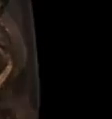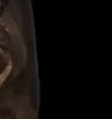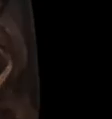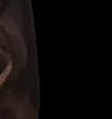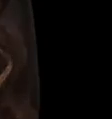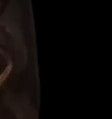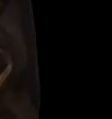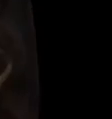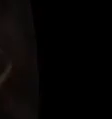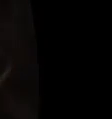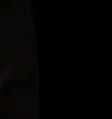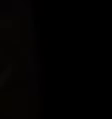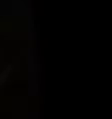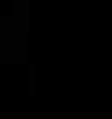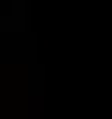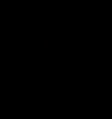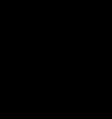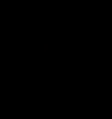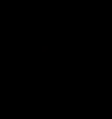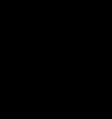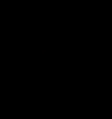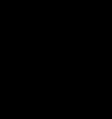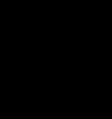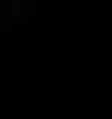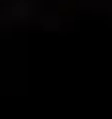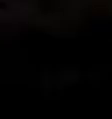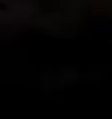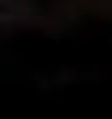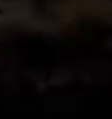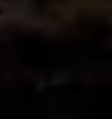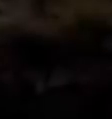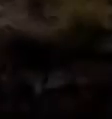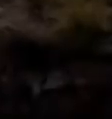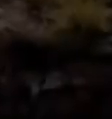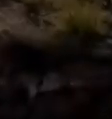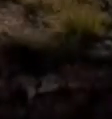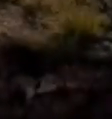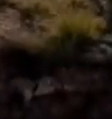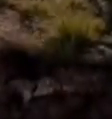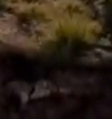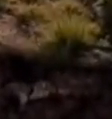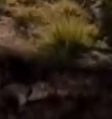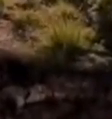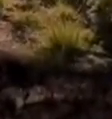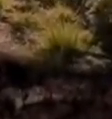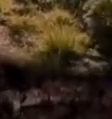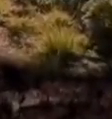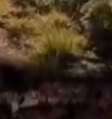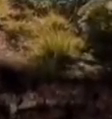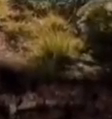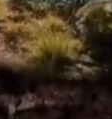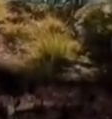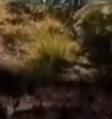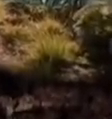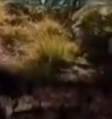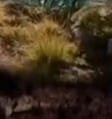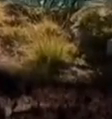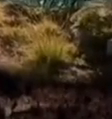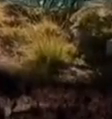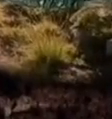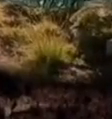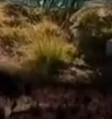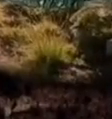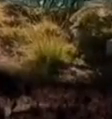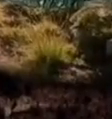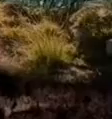Esta botella de cerámica representa la transformación del líder comunitario en jaguar.